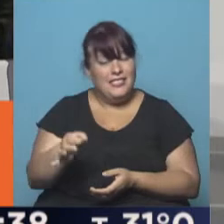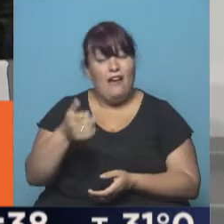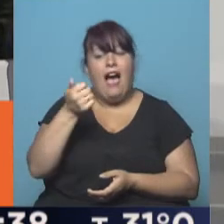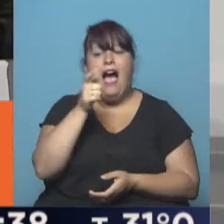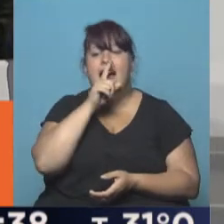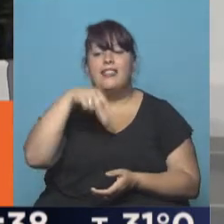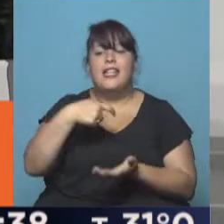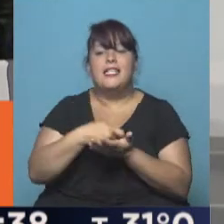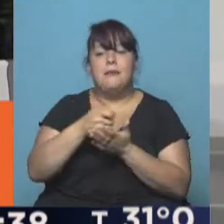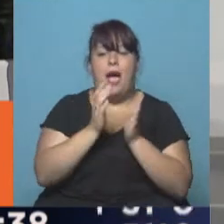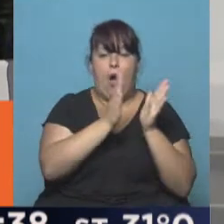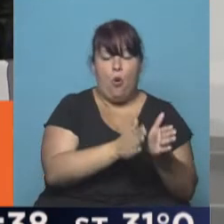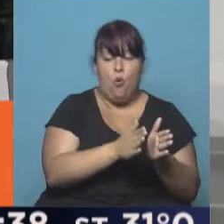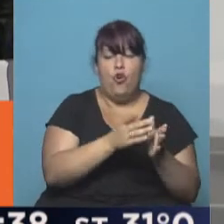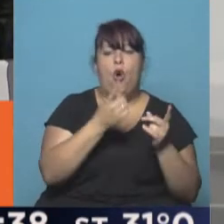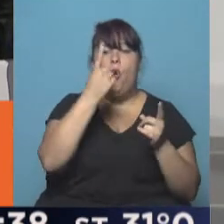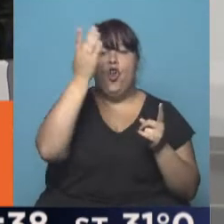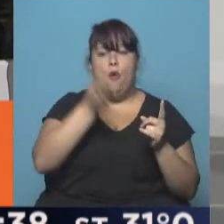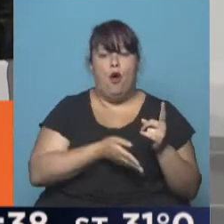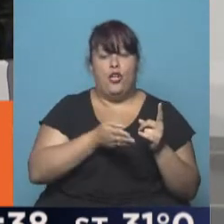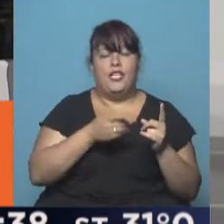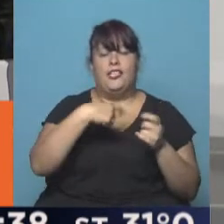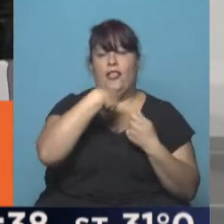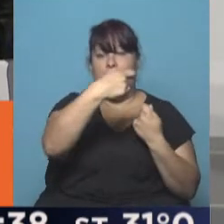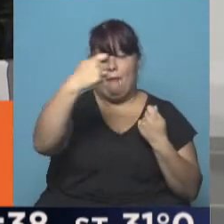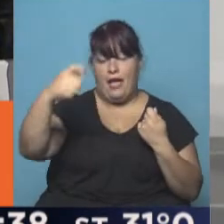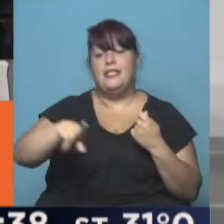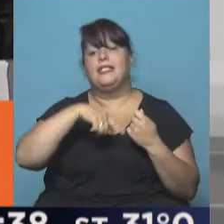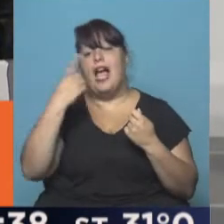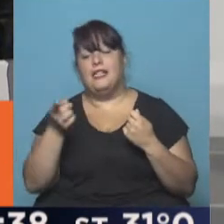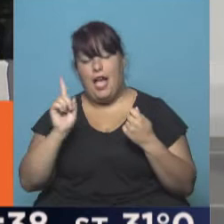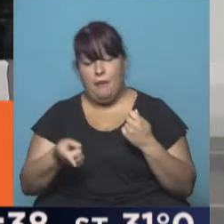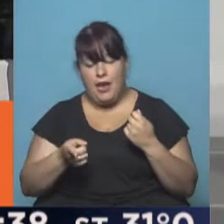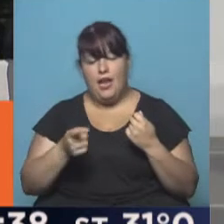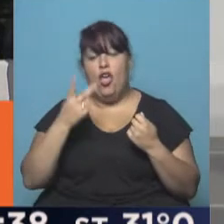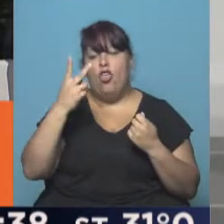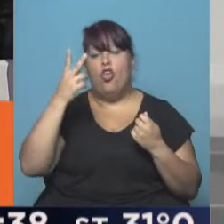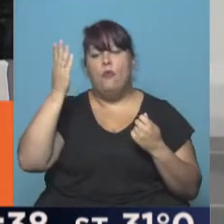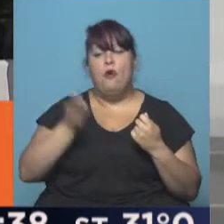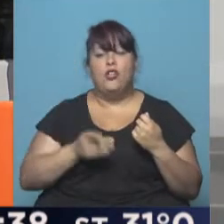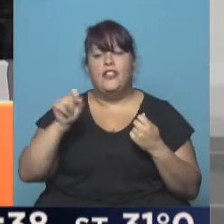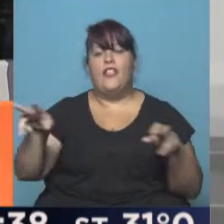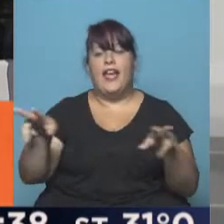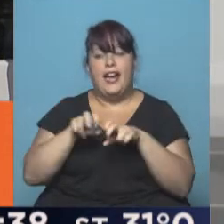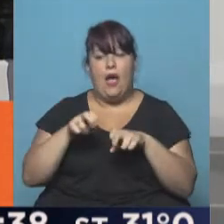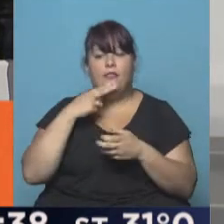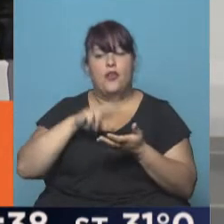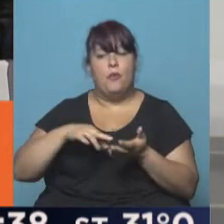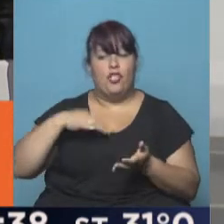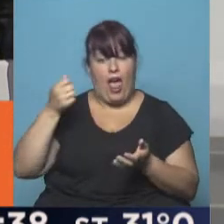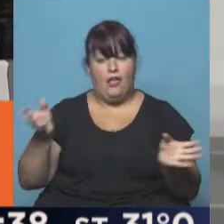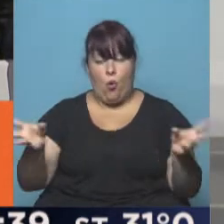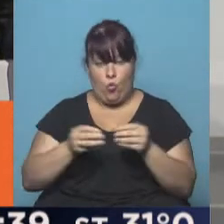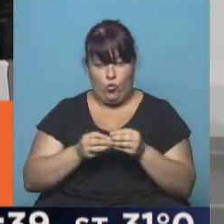ATN se financian, por un lado, con el 1% de la coparticipación y también con un 2% de la recaudación del impuesto a las ganancias.